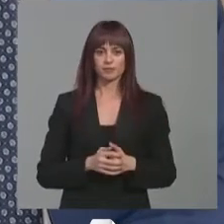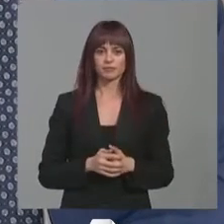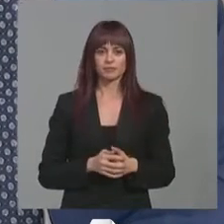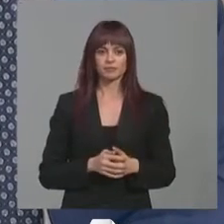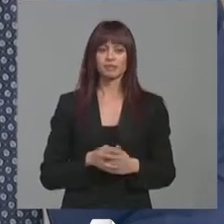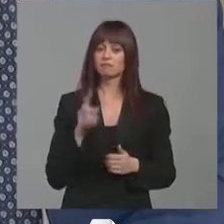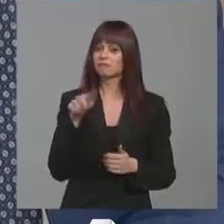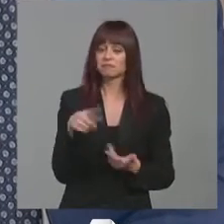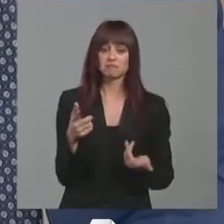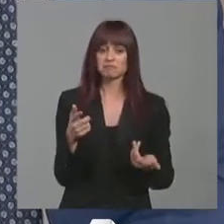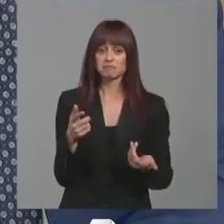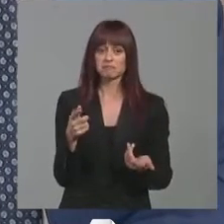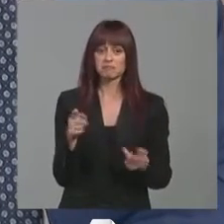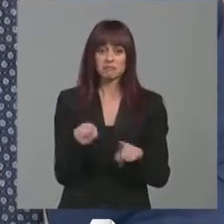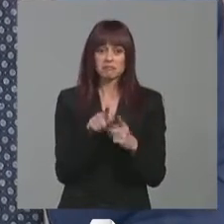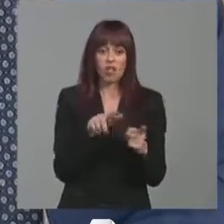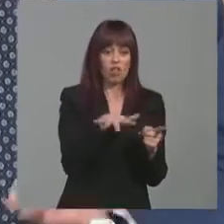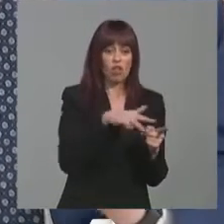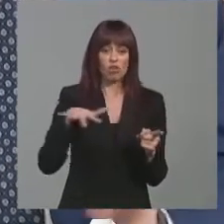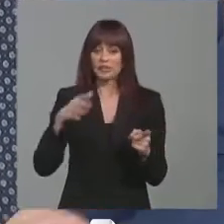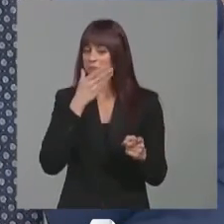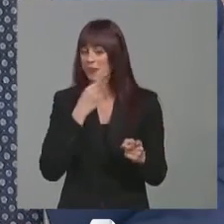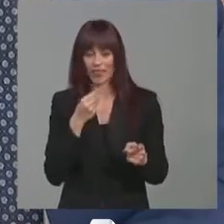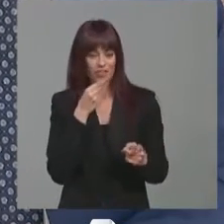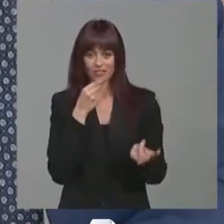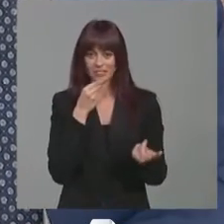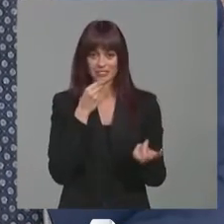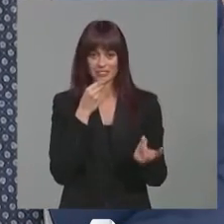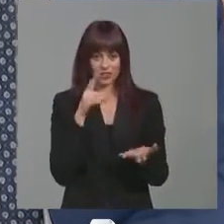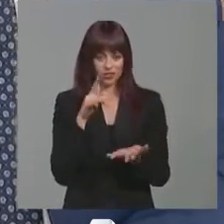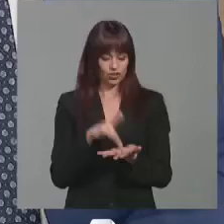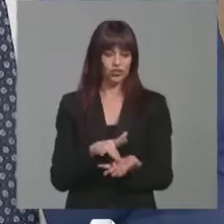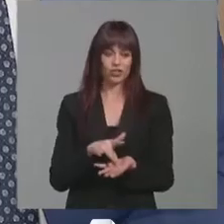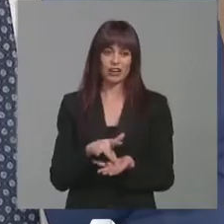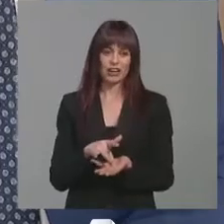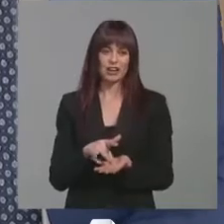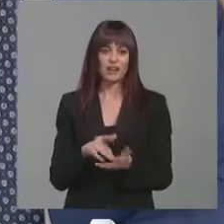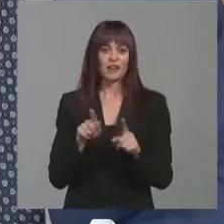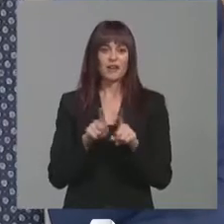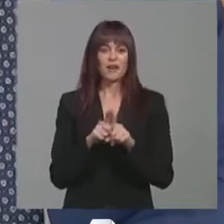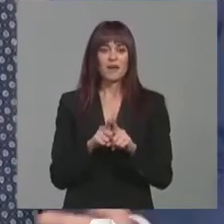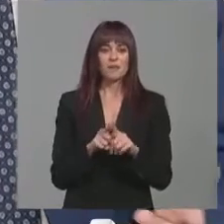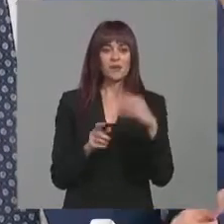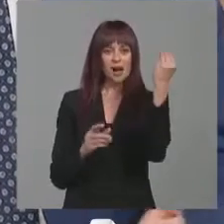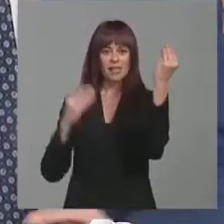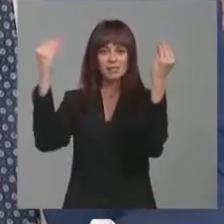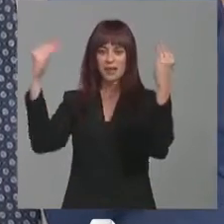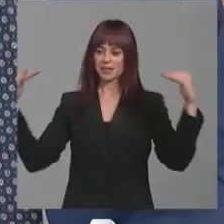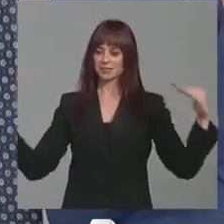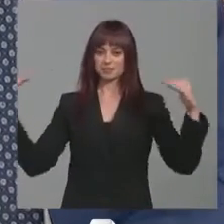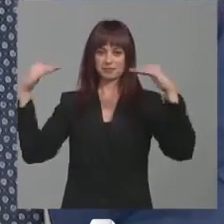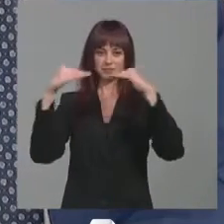en cualquiera de nuestros cortejos preciosos rincones donde se produce un encuentro entre dos imágenes una cortina de